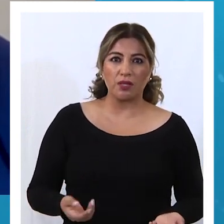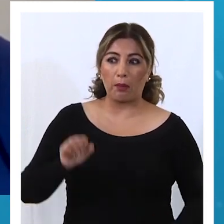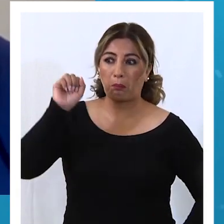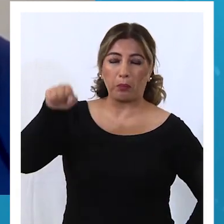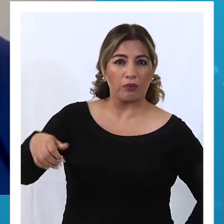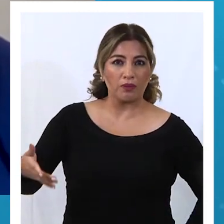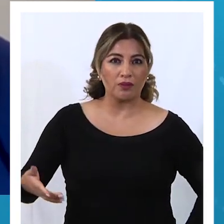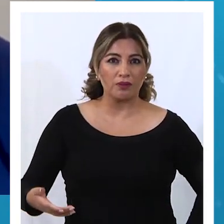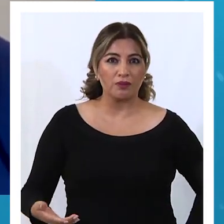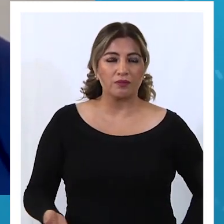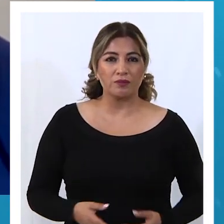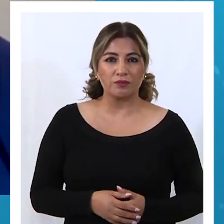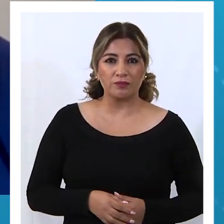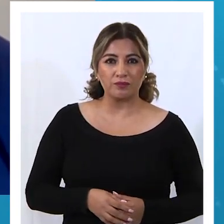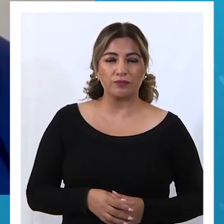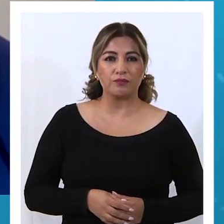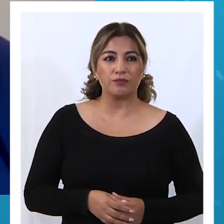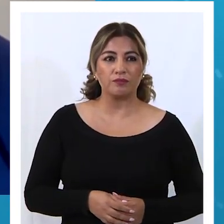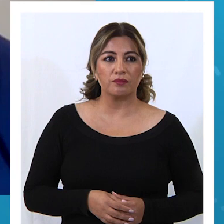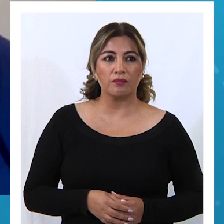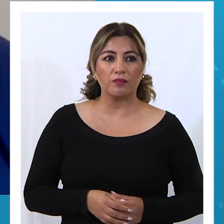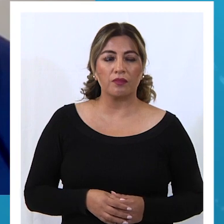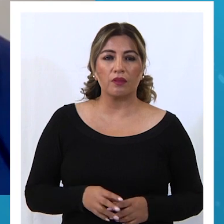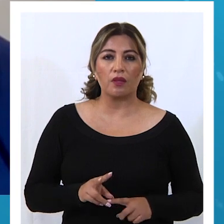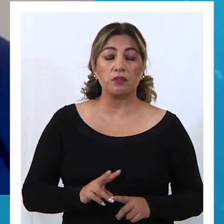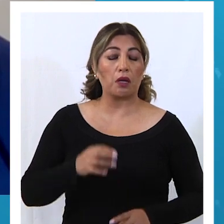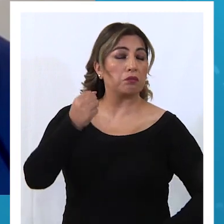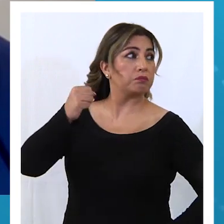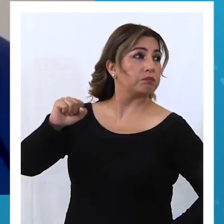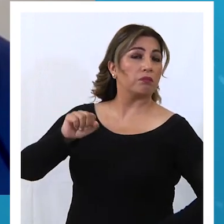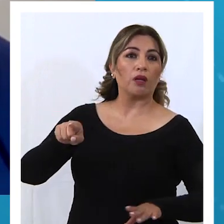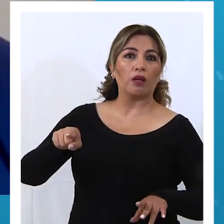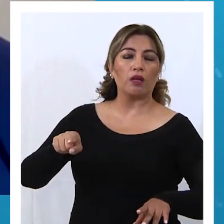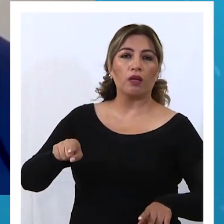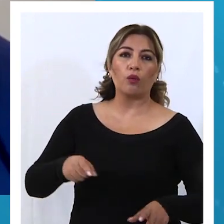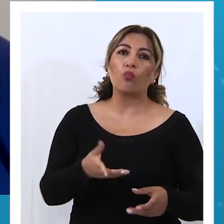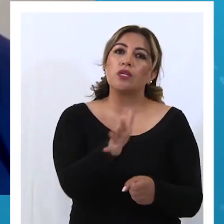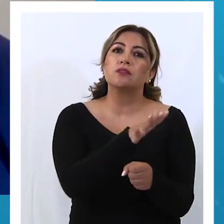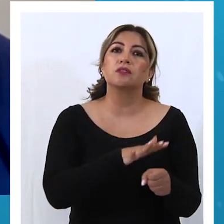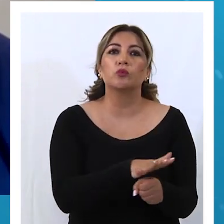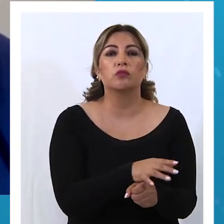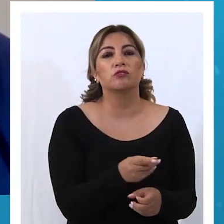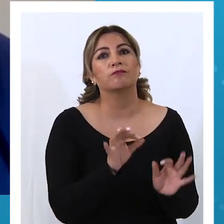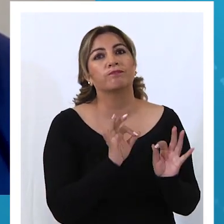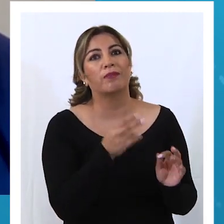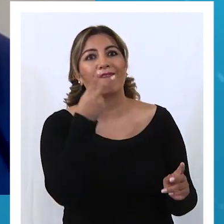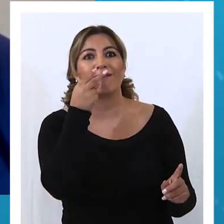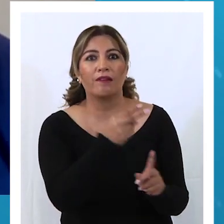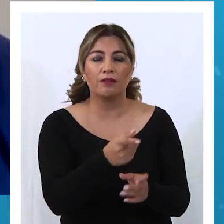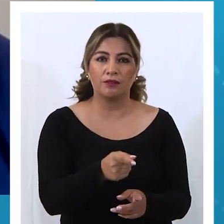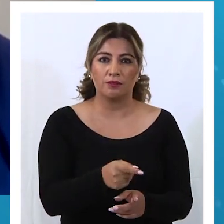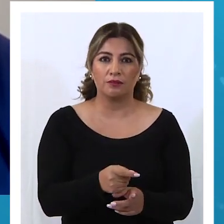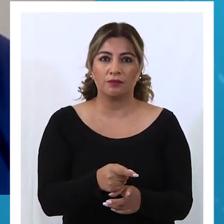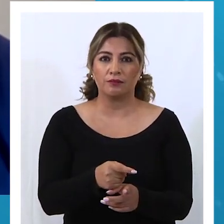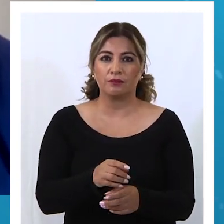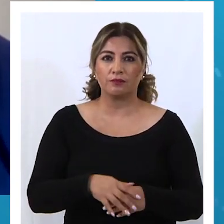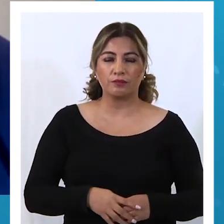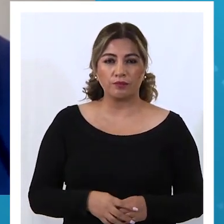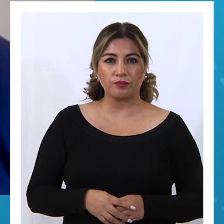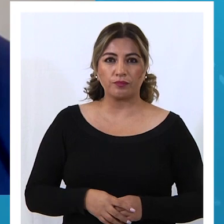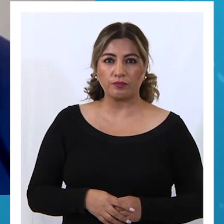simplemente de hacerse indiferente a algo que es tan obvio, que es una inequidad social muy